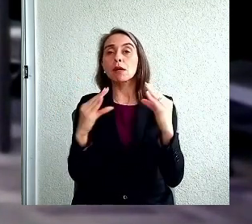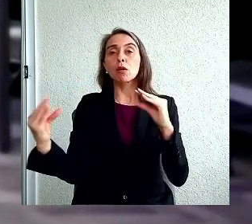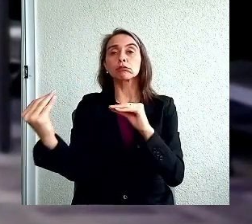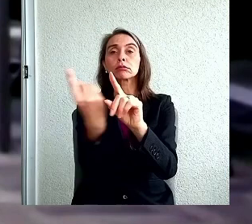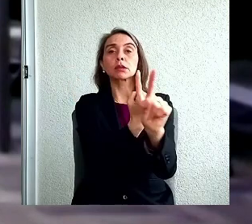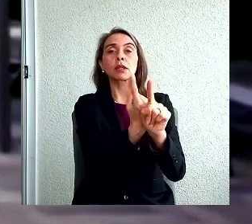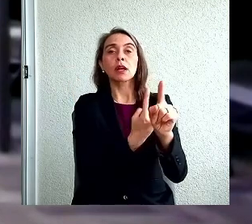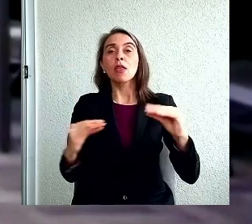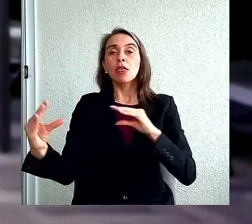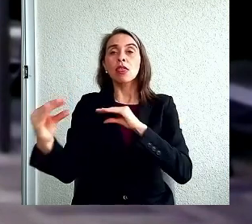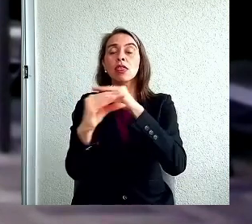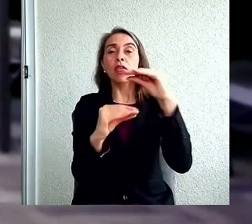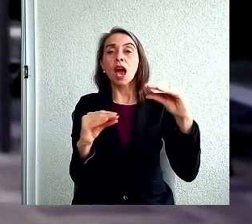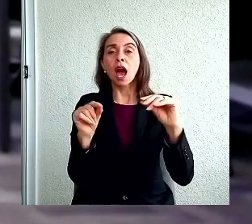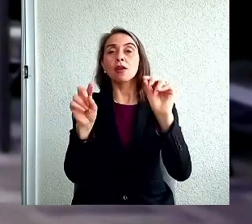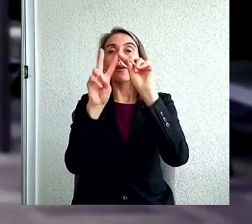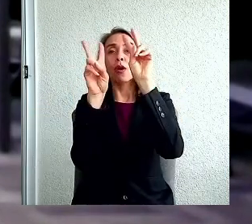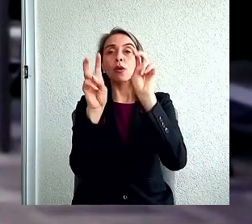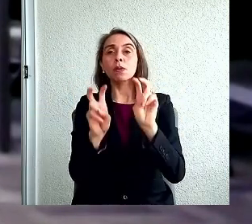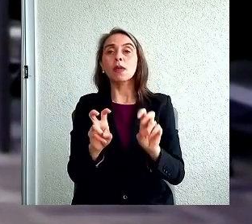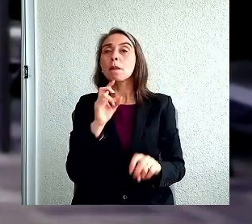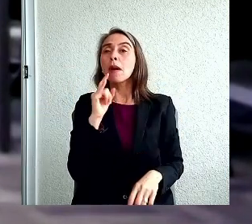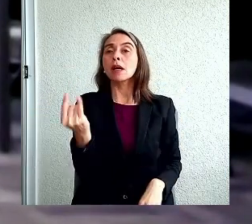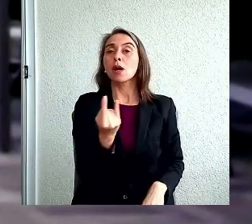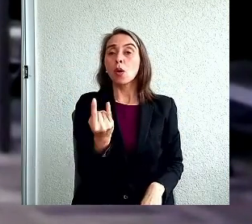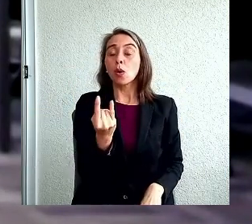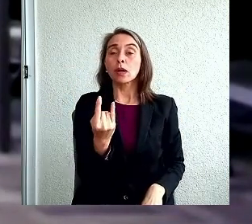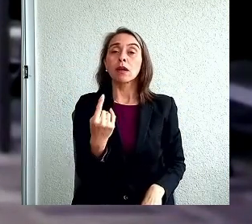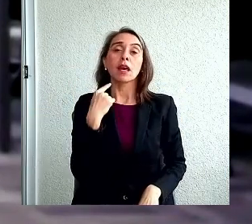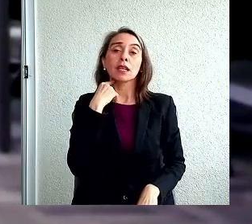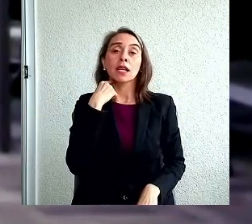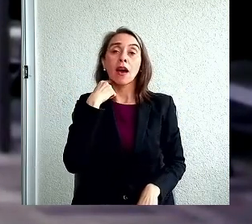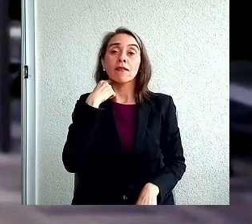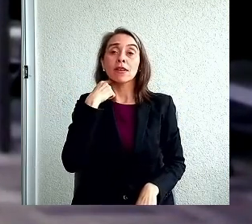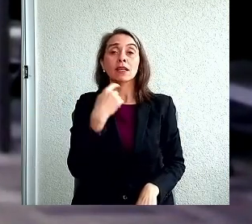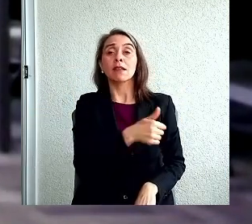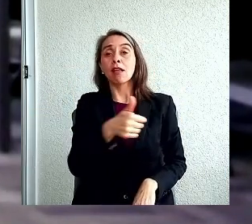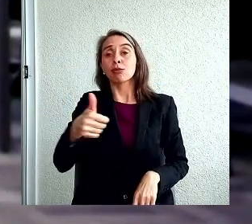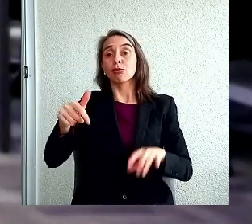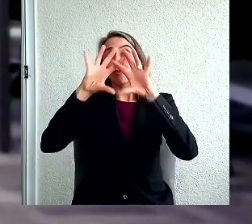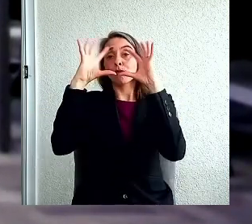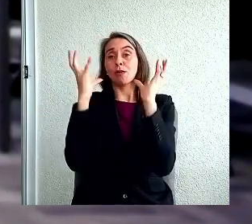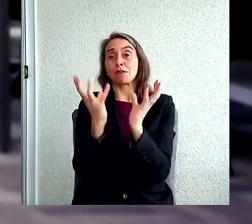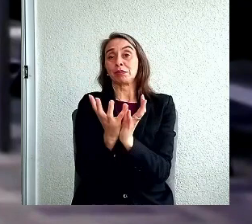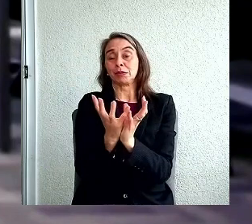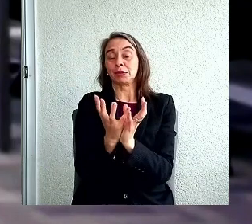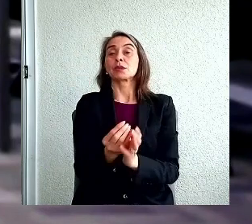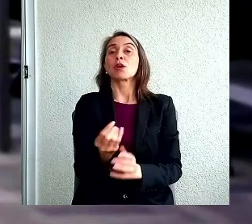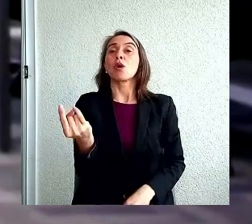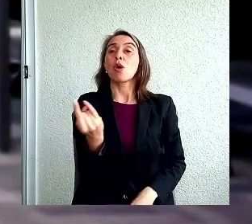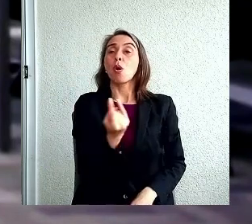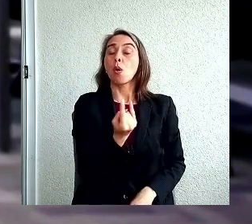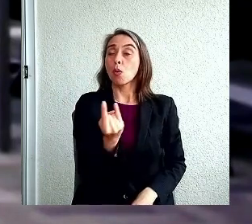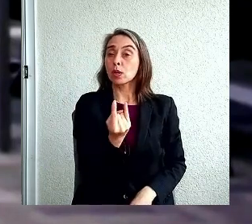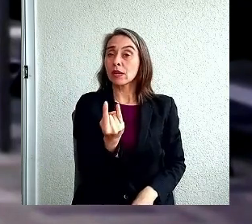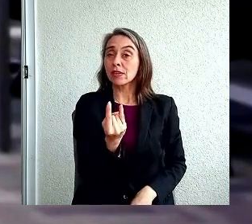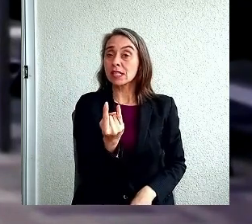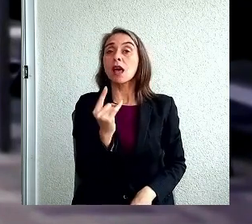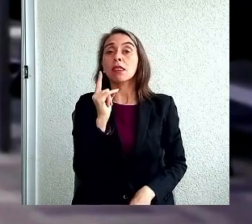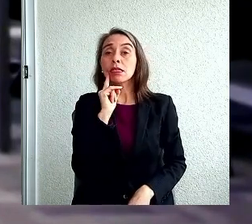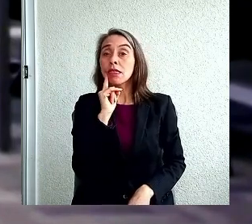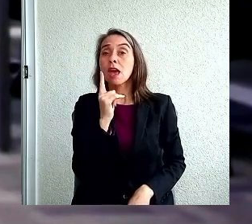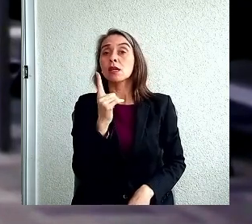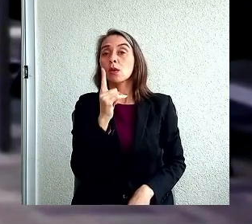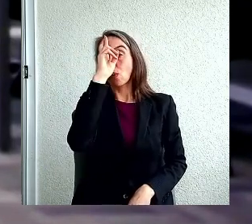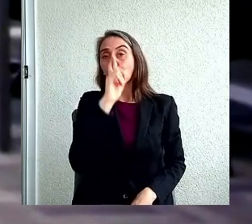temáticas urgentes que nos afectan a nivel mundial. Las universidades, en este sentido, cumplen un rol trascendental para aportar